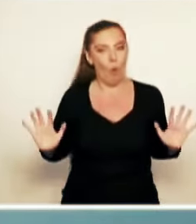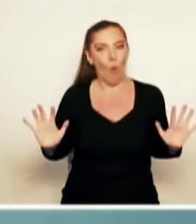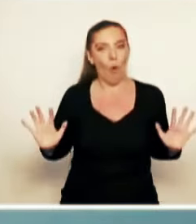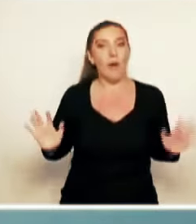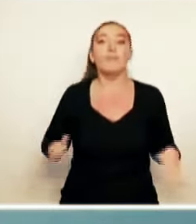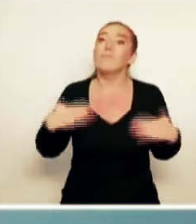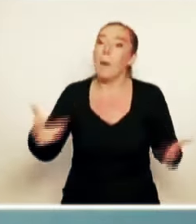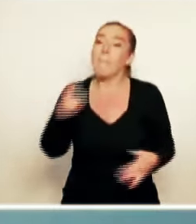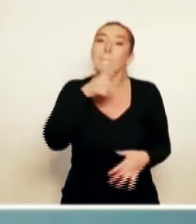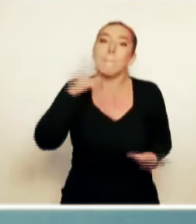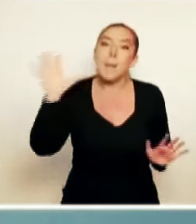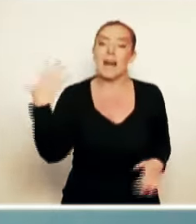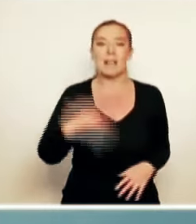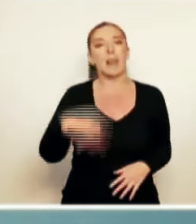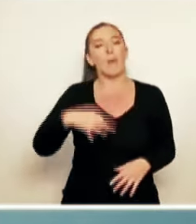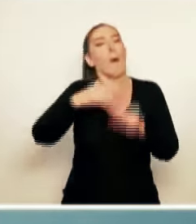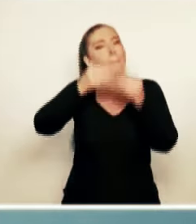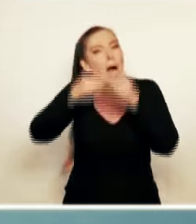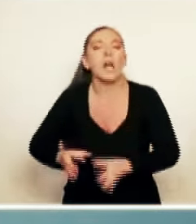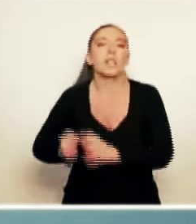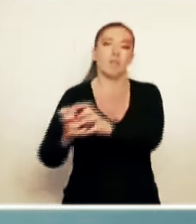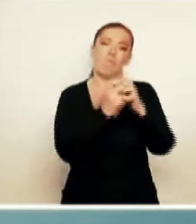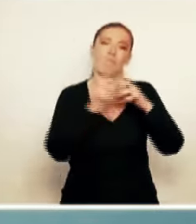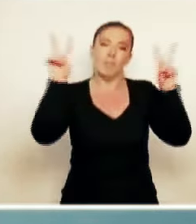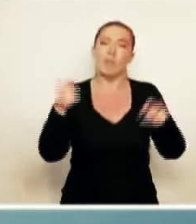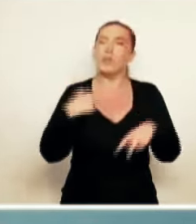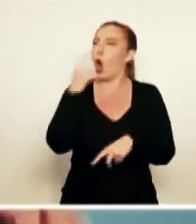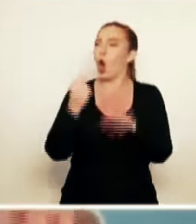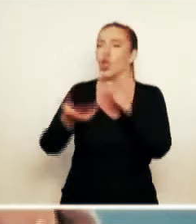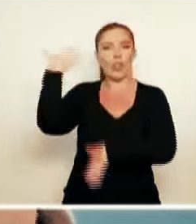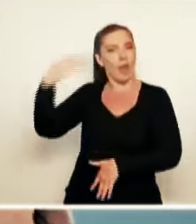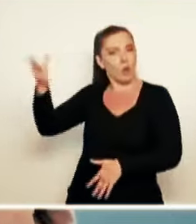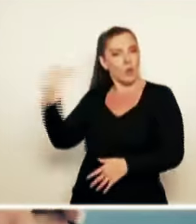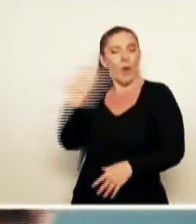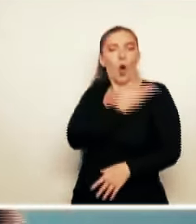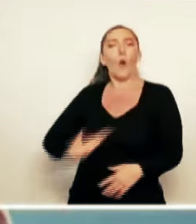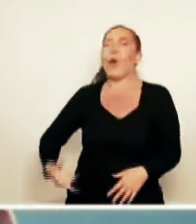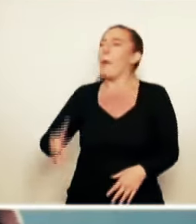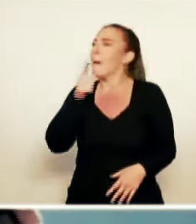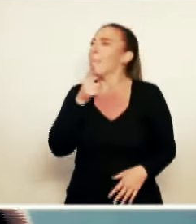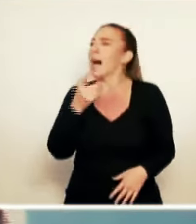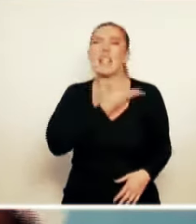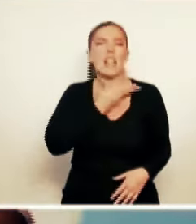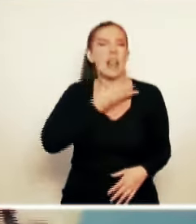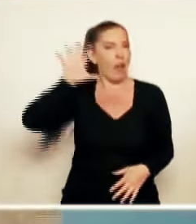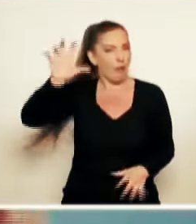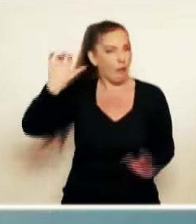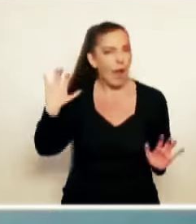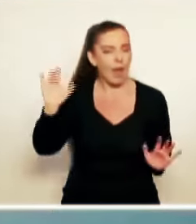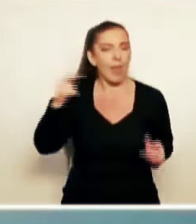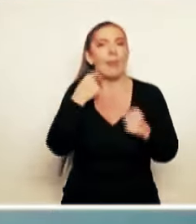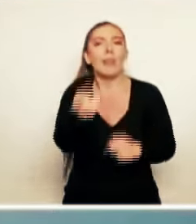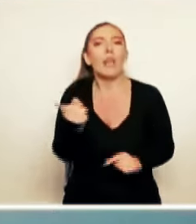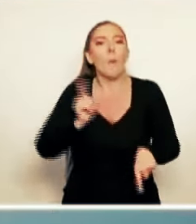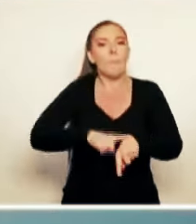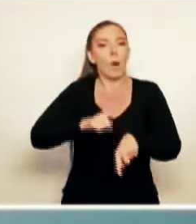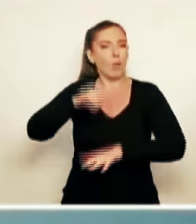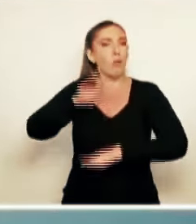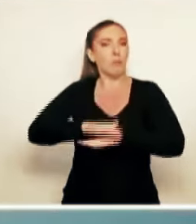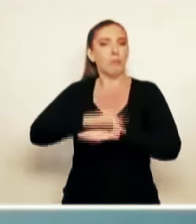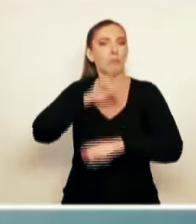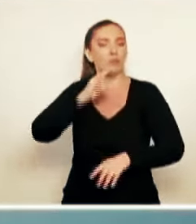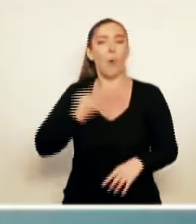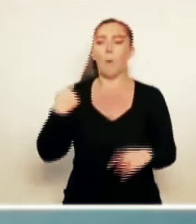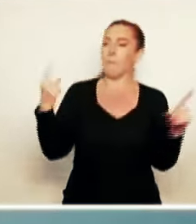Y entonces creo que tenemos que comenzar a discutir estas cosas. Yo escuchaba el otro día al gobernador, creo que era de Santa Fe, creo que dijo cuando se hizo cargo que tenía